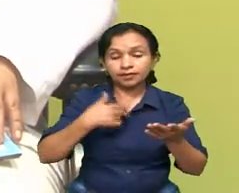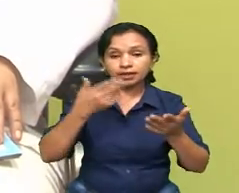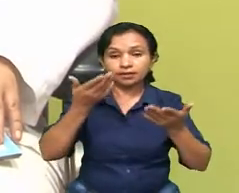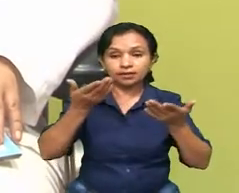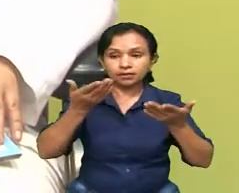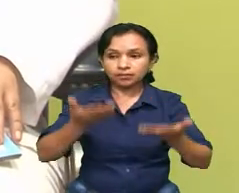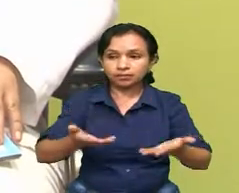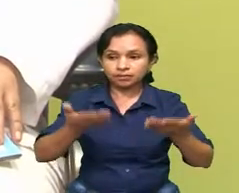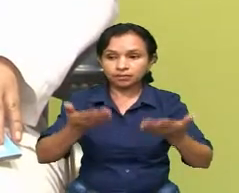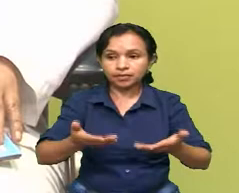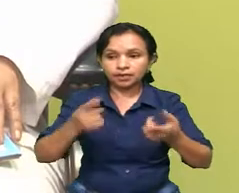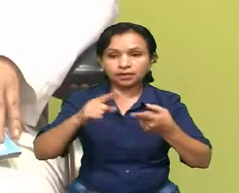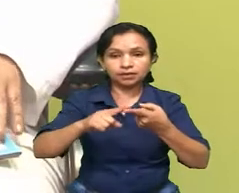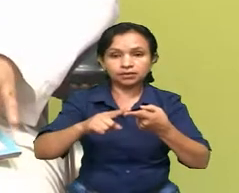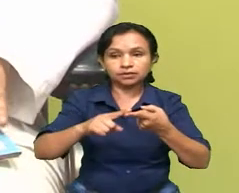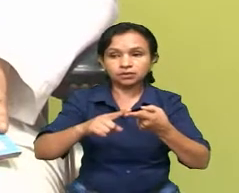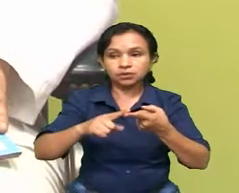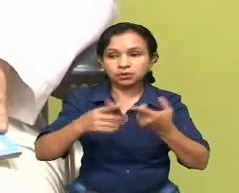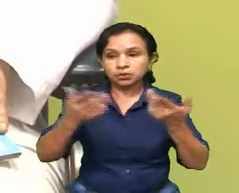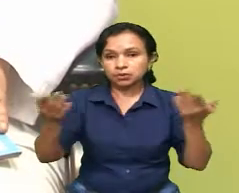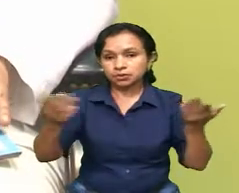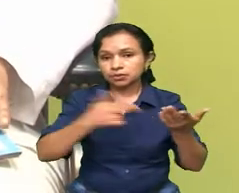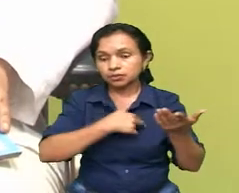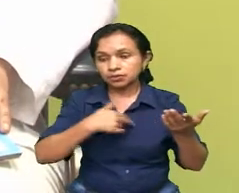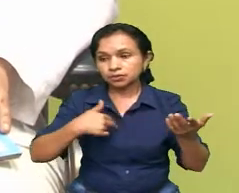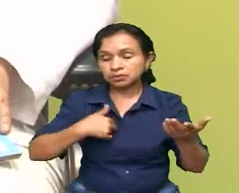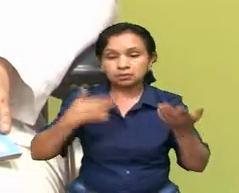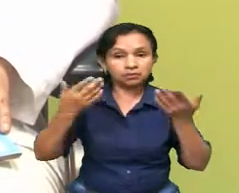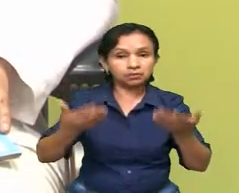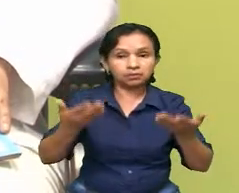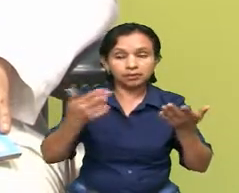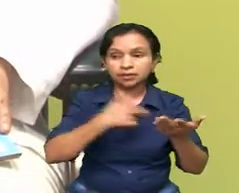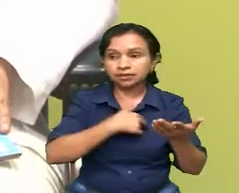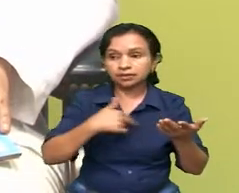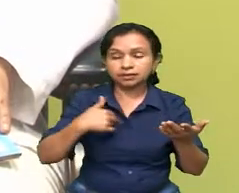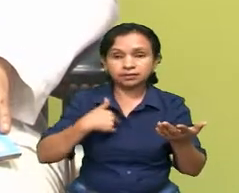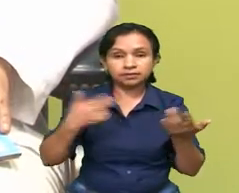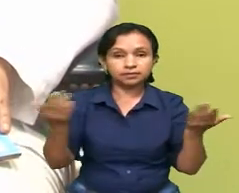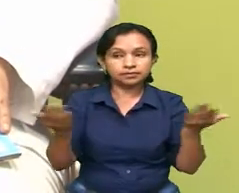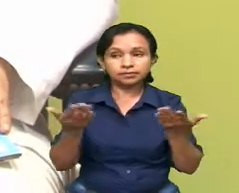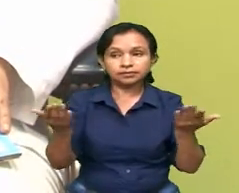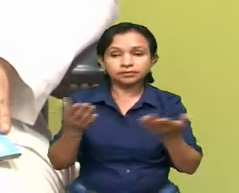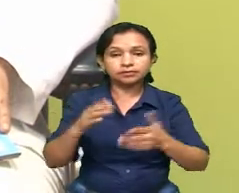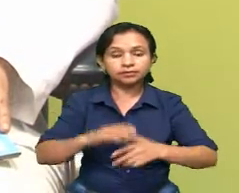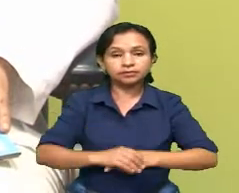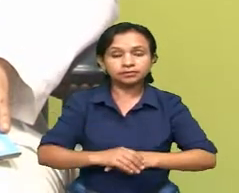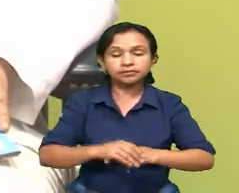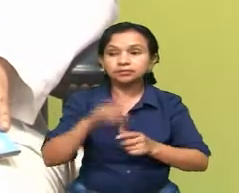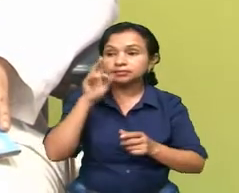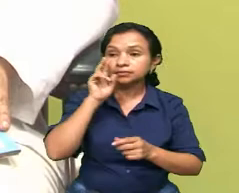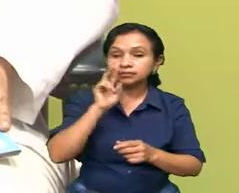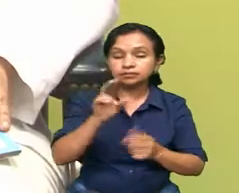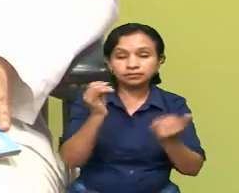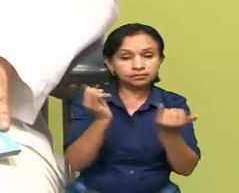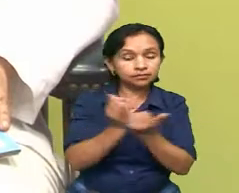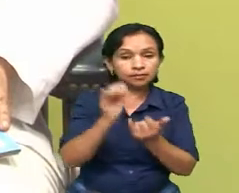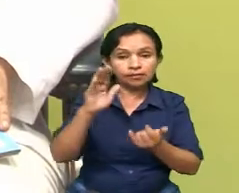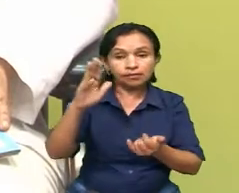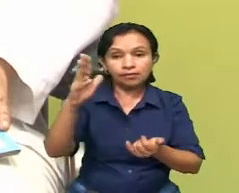peso, si va adecuado su peso, si se está alimentando adecuadamente, y se ve igual los